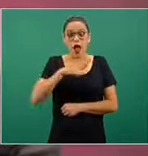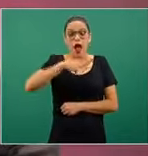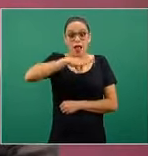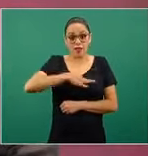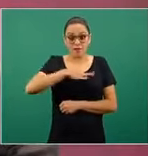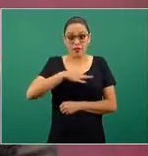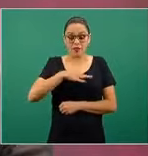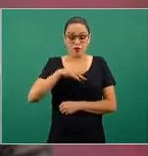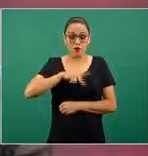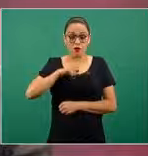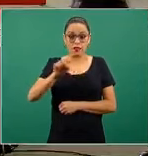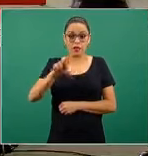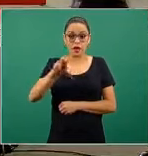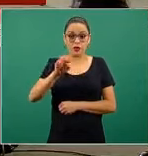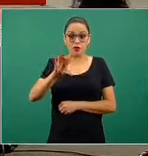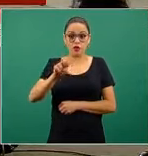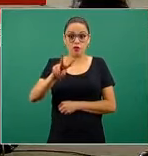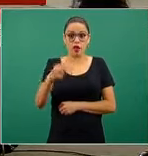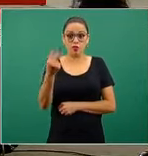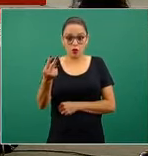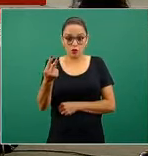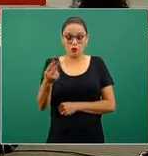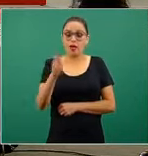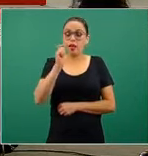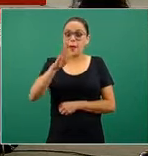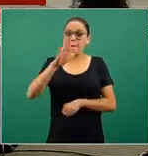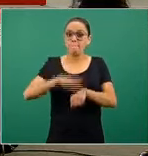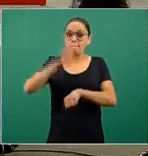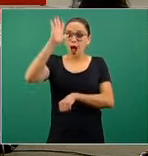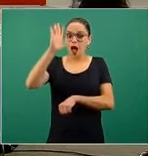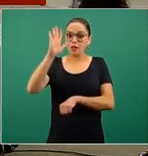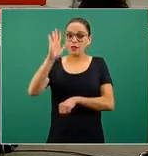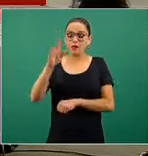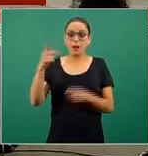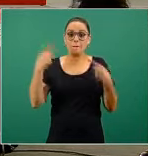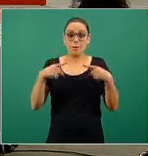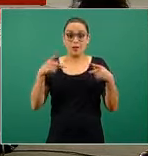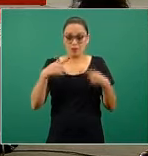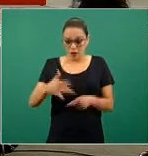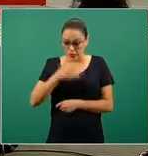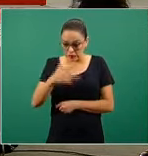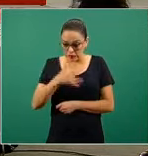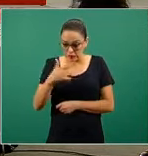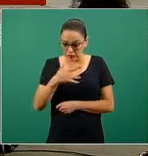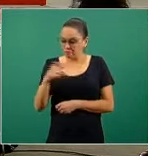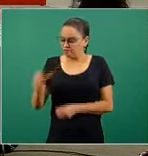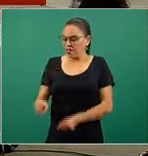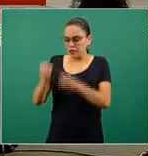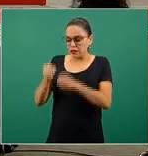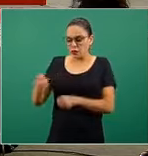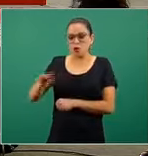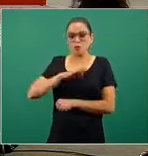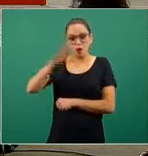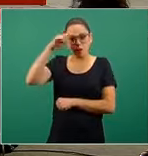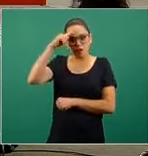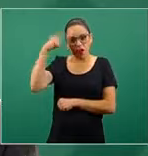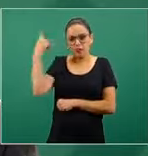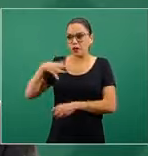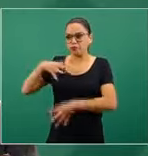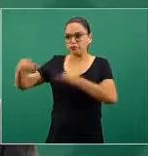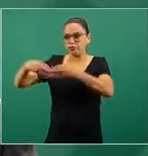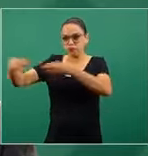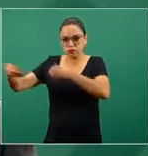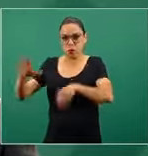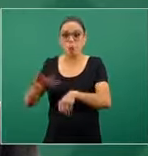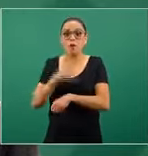órdenes de magnitud mayor la posibilidad de que la persona con síntomas transmita. Entre otras razones, porque los síntomas incluyen